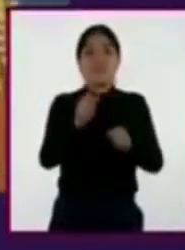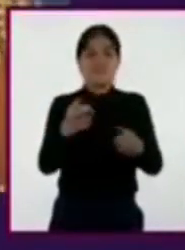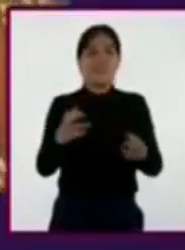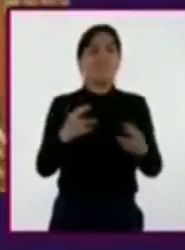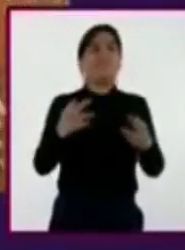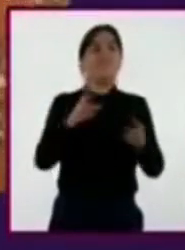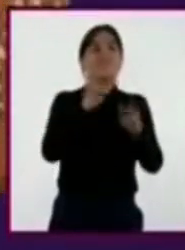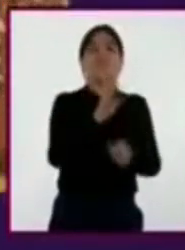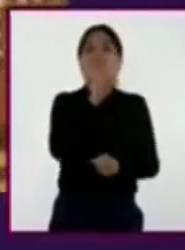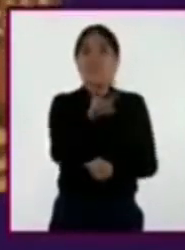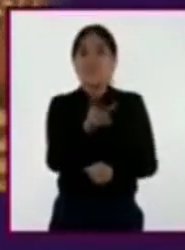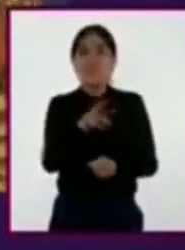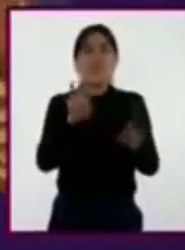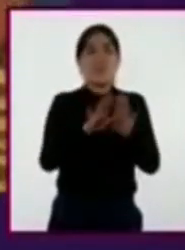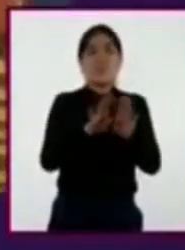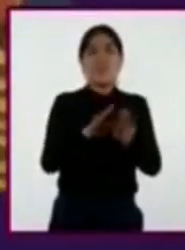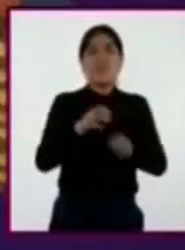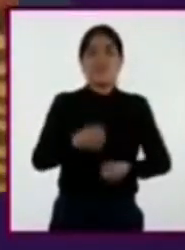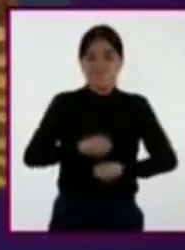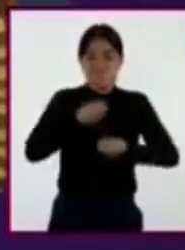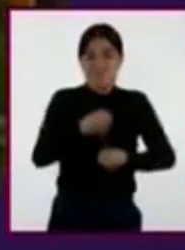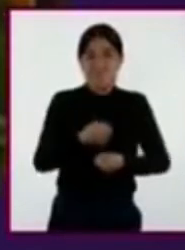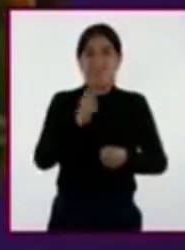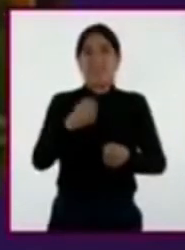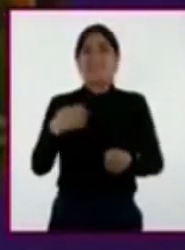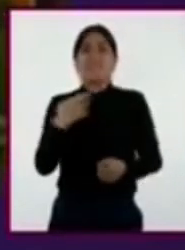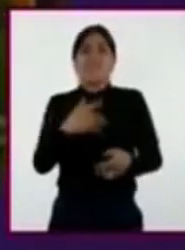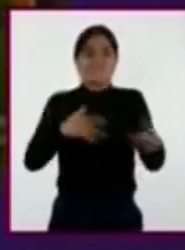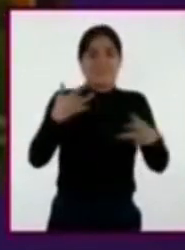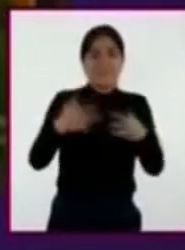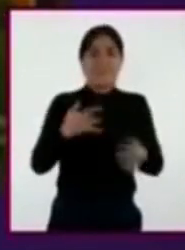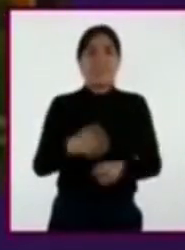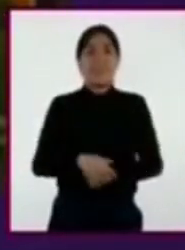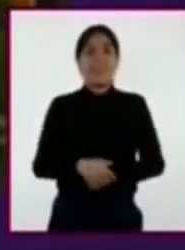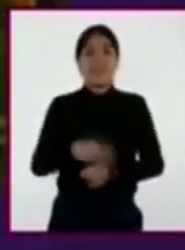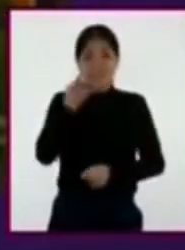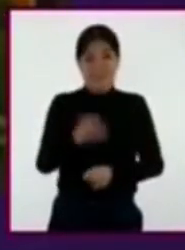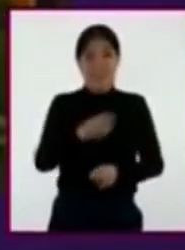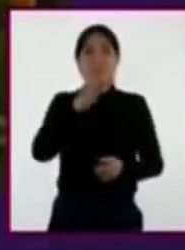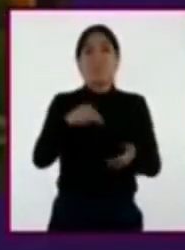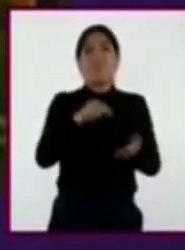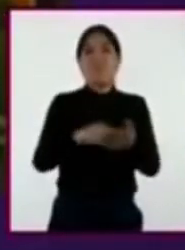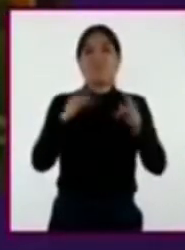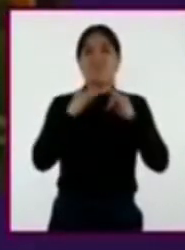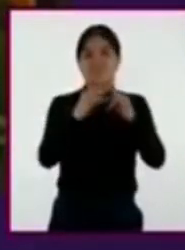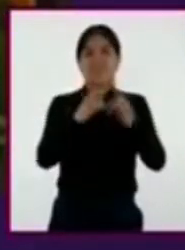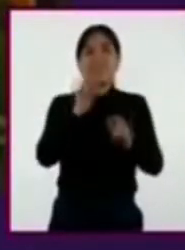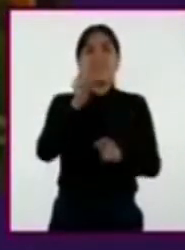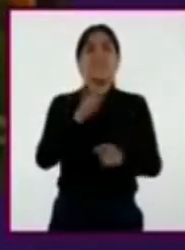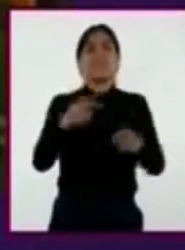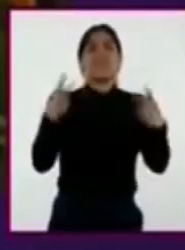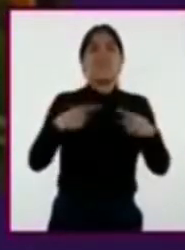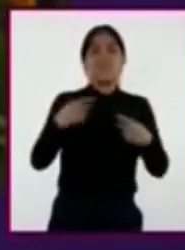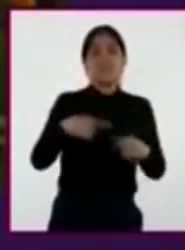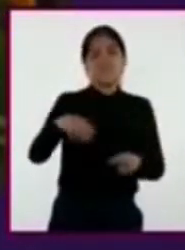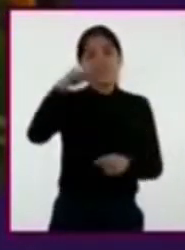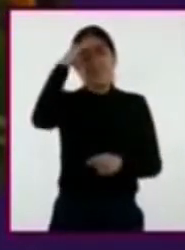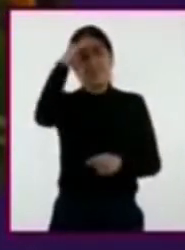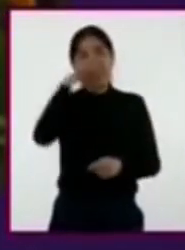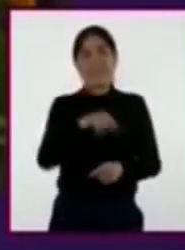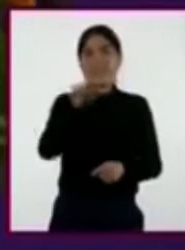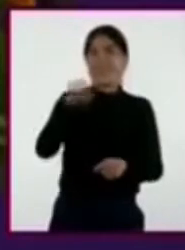poderosas con una gran carga emocional. No, por ejemplo, aquí en Tepito, un artista decía, yo pensó que